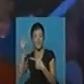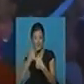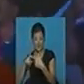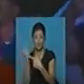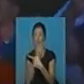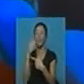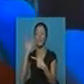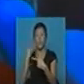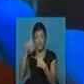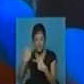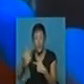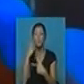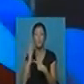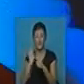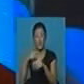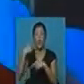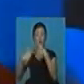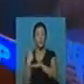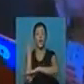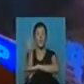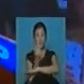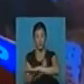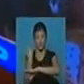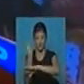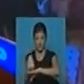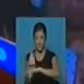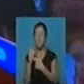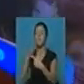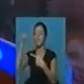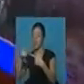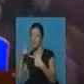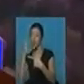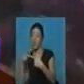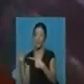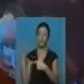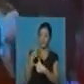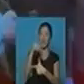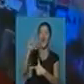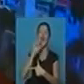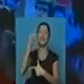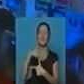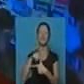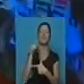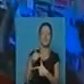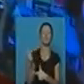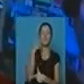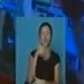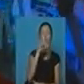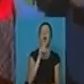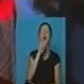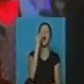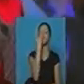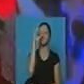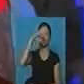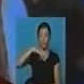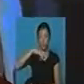Bernie Sanders hoy está atacando a Hillary Clinton, Hillary Clinton está atacando a Donald Trump y Donald Trump está atacando a su vez a Hillary Clinton.